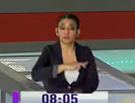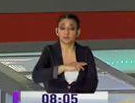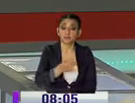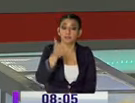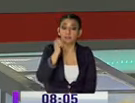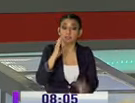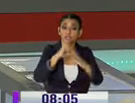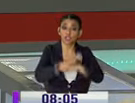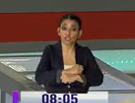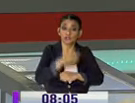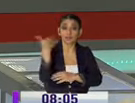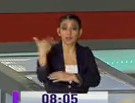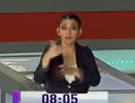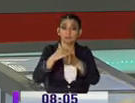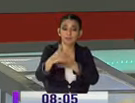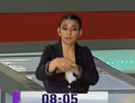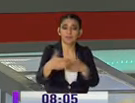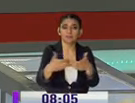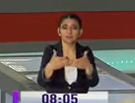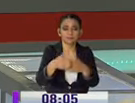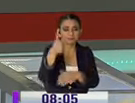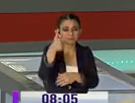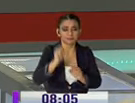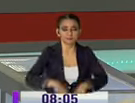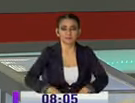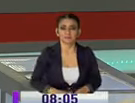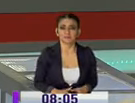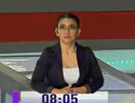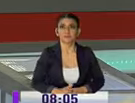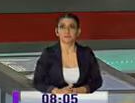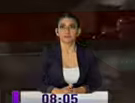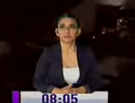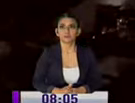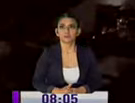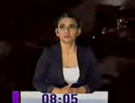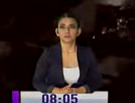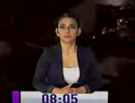nos expuso el alcalde y todo su equipo, pulgar en alto. Veamos.